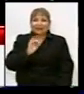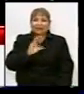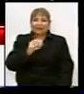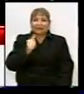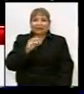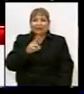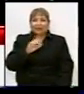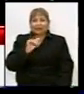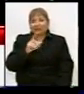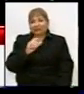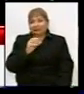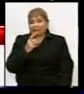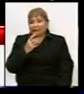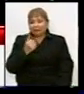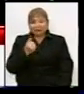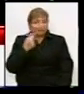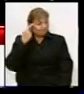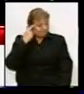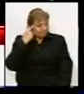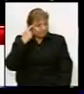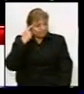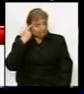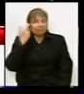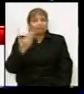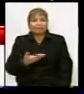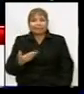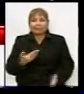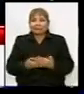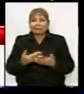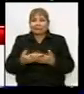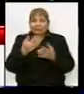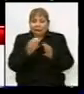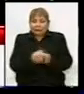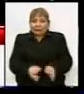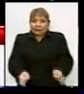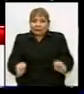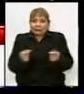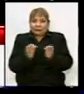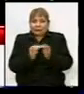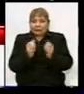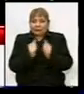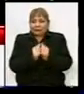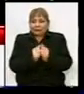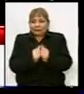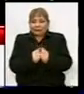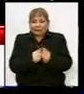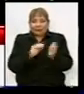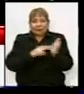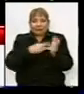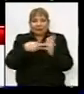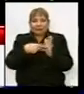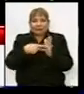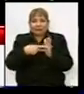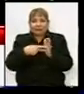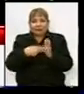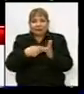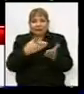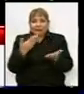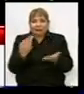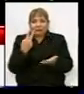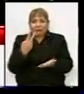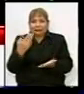y obviamente al pensar eso nosotros veíamos la importancia de lo que va a significar estas dos nuevas